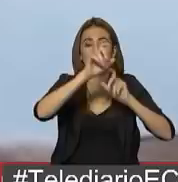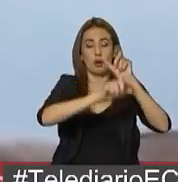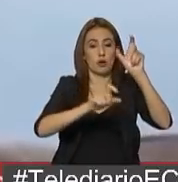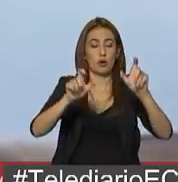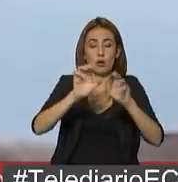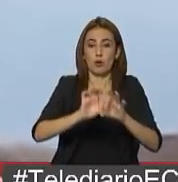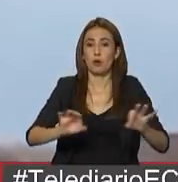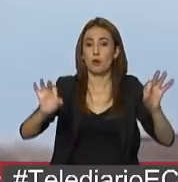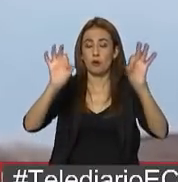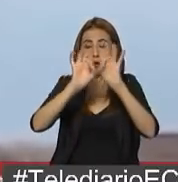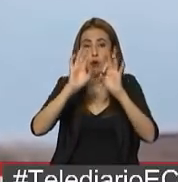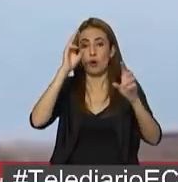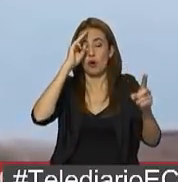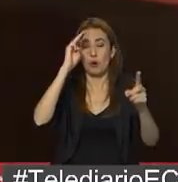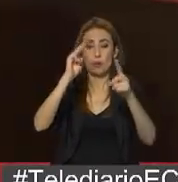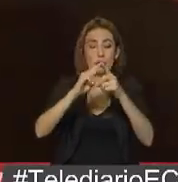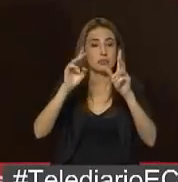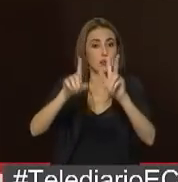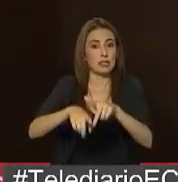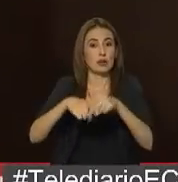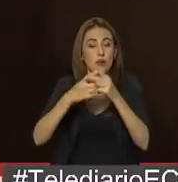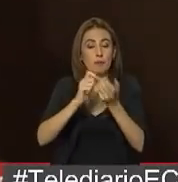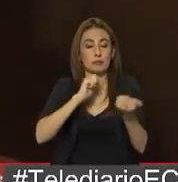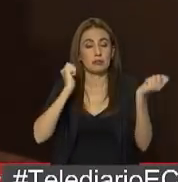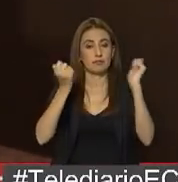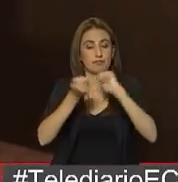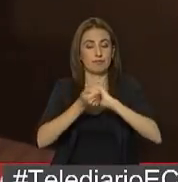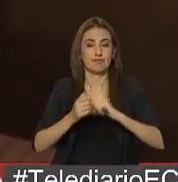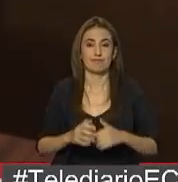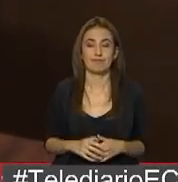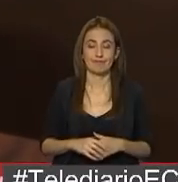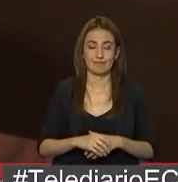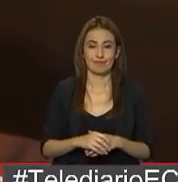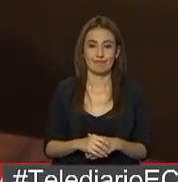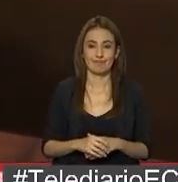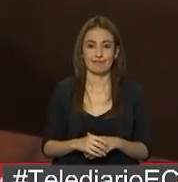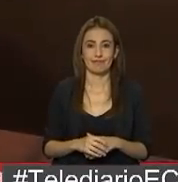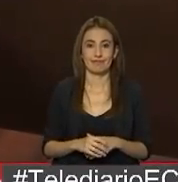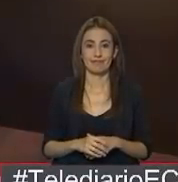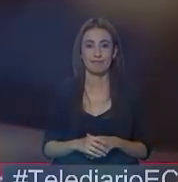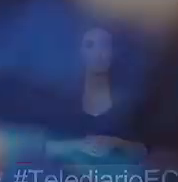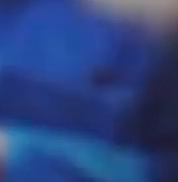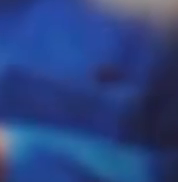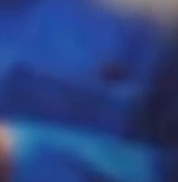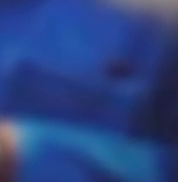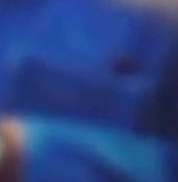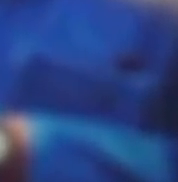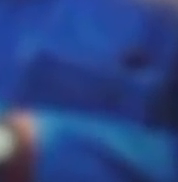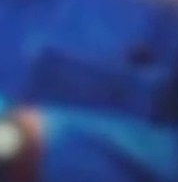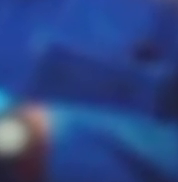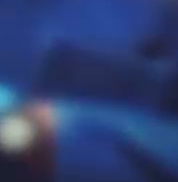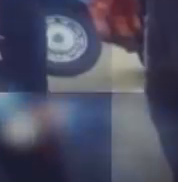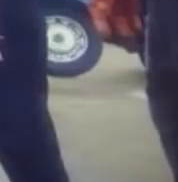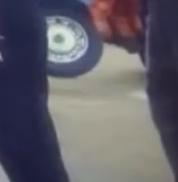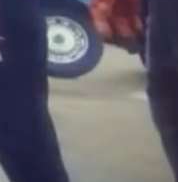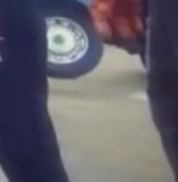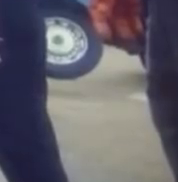comience en uno mismo, ¿no? En Guayaquil, Guadalupe Ayoví, Ecuador TV.